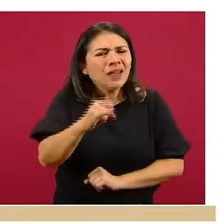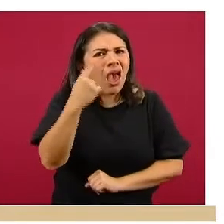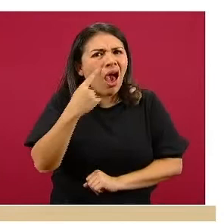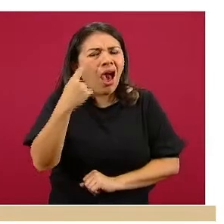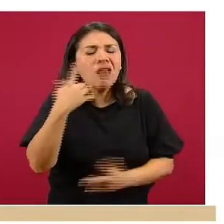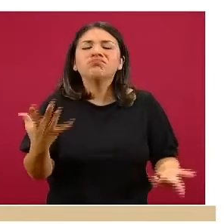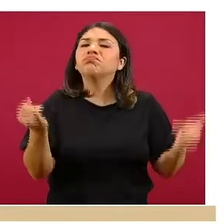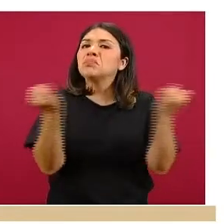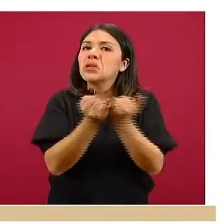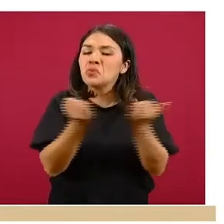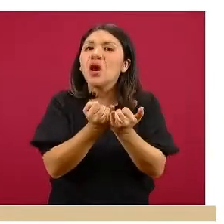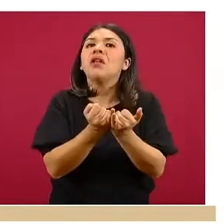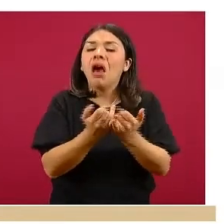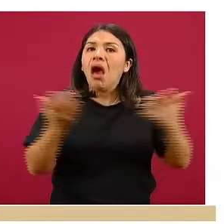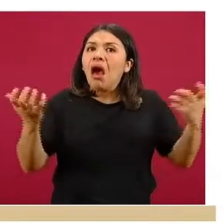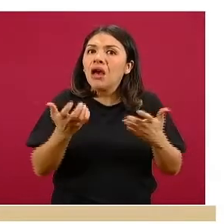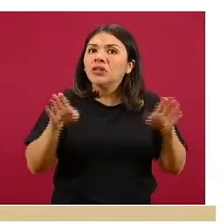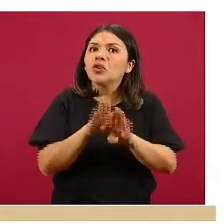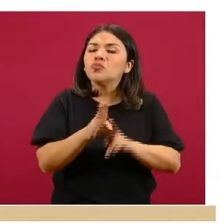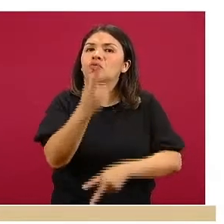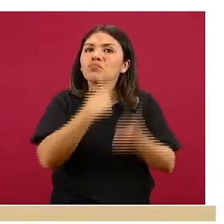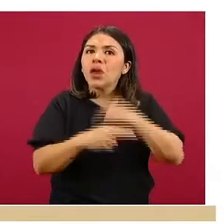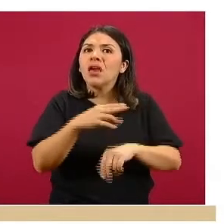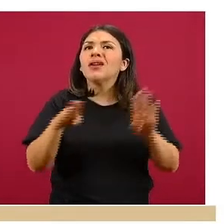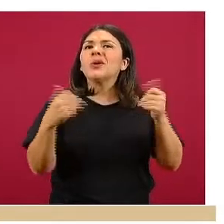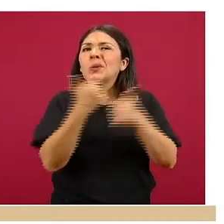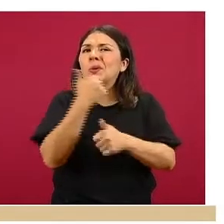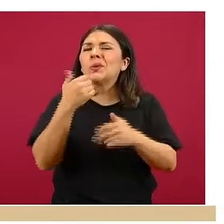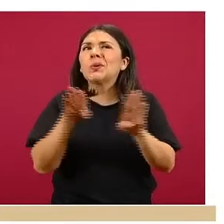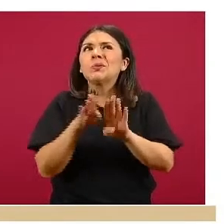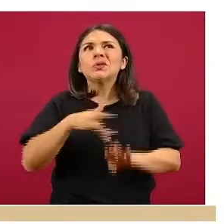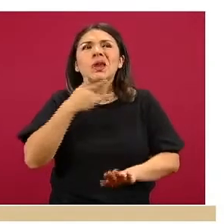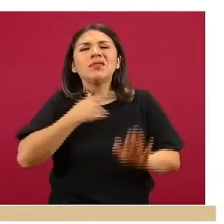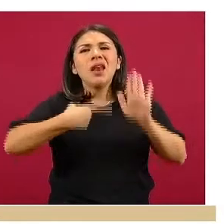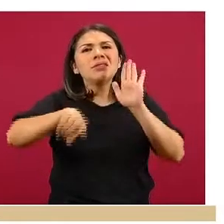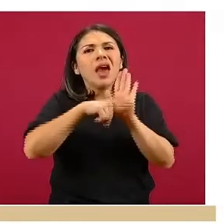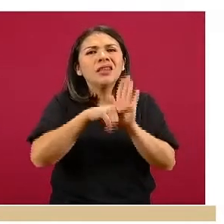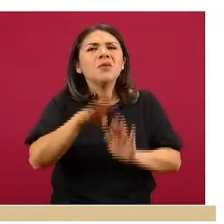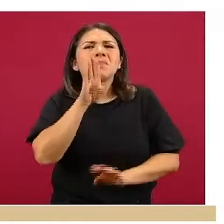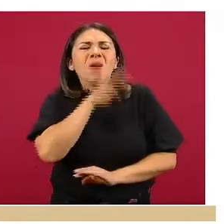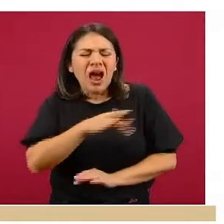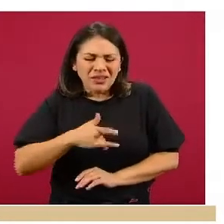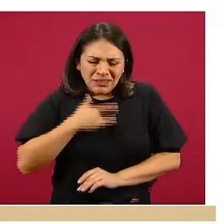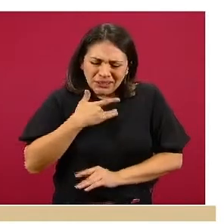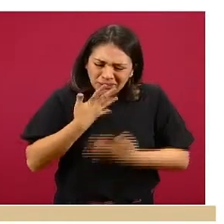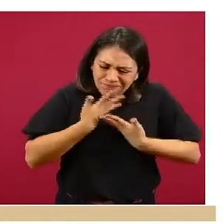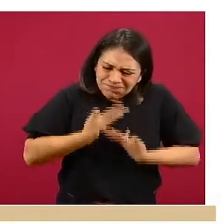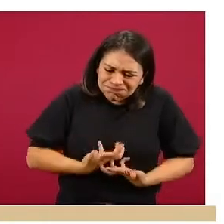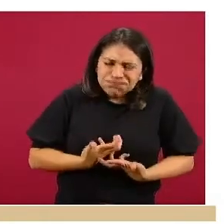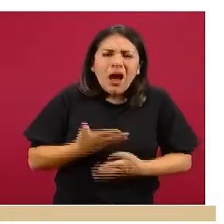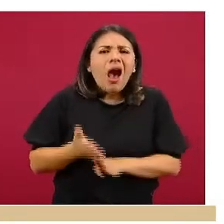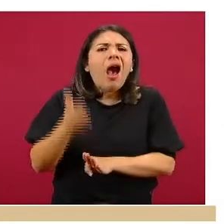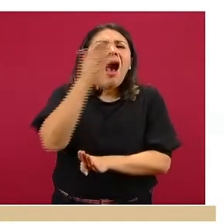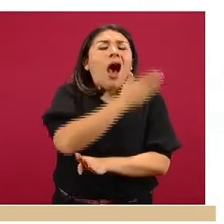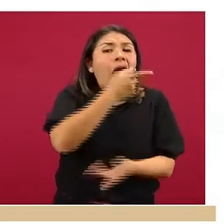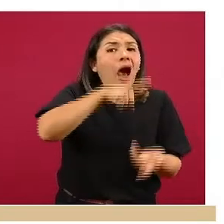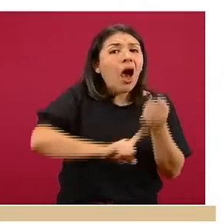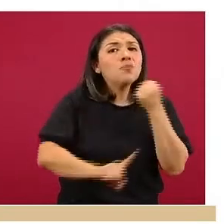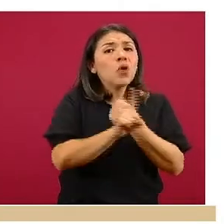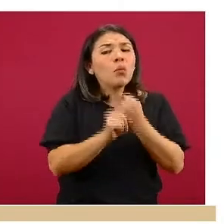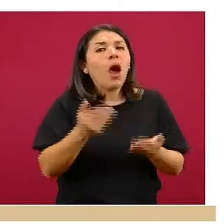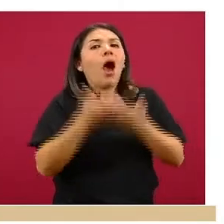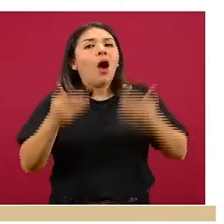ha logrado pues bueno, generar afectos negativos, malestares emocionales que ya representaban desde antes un